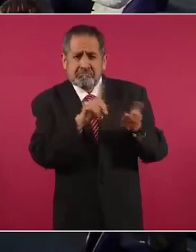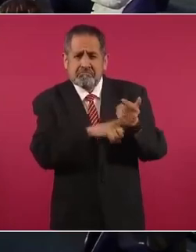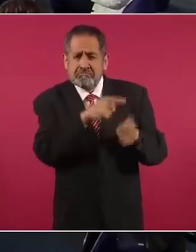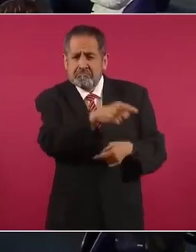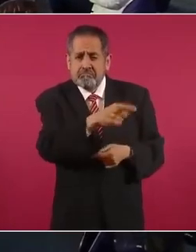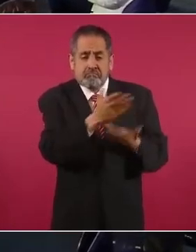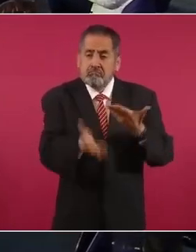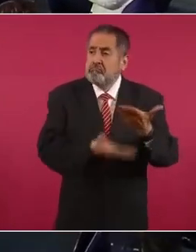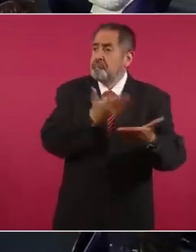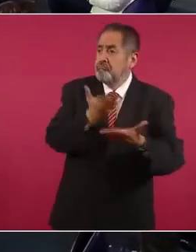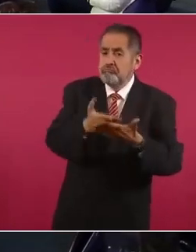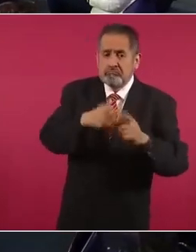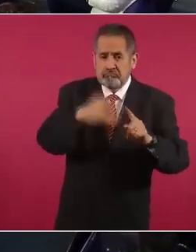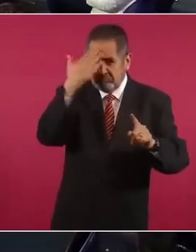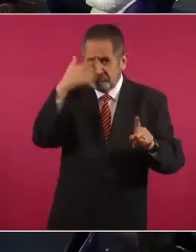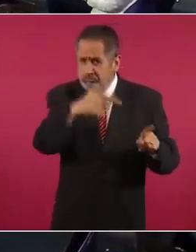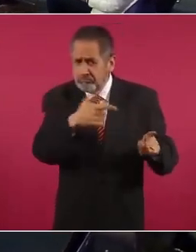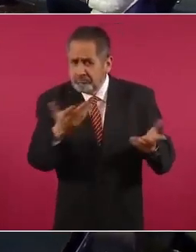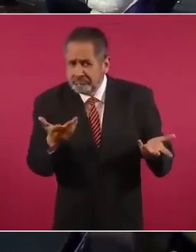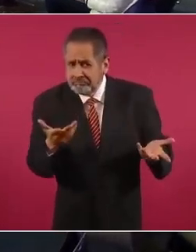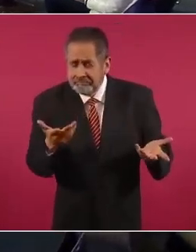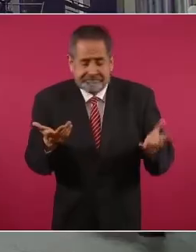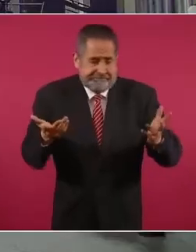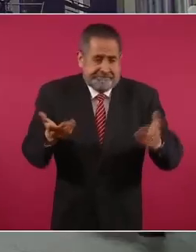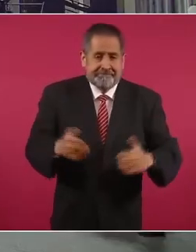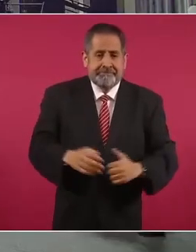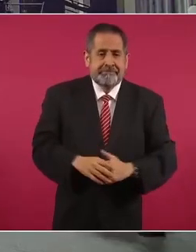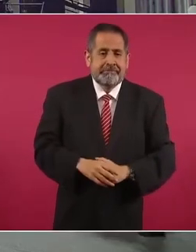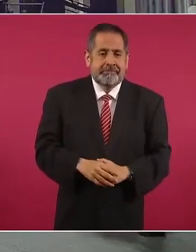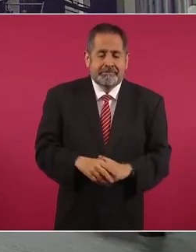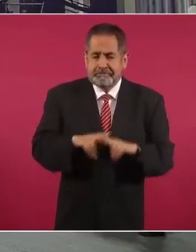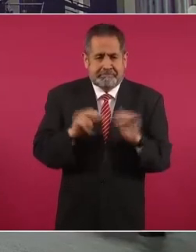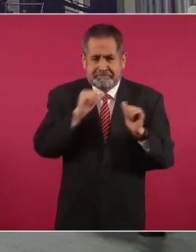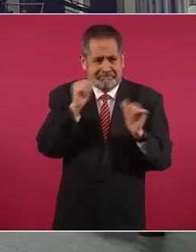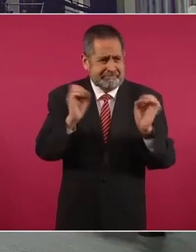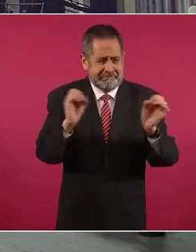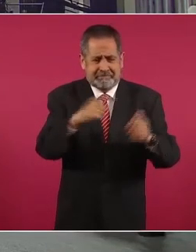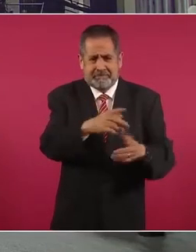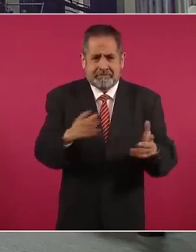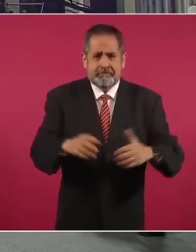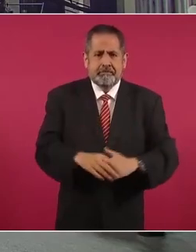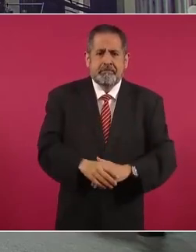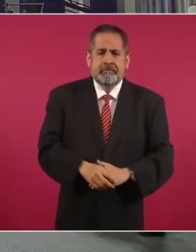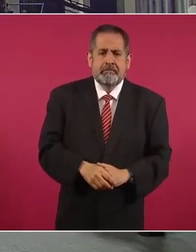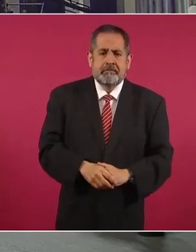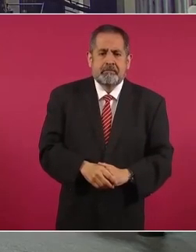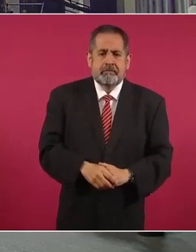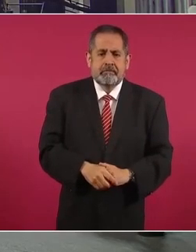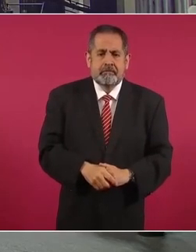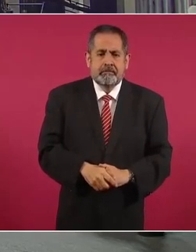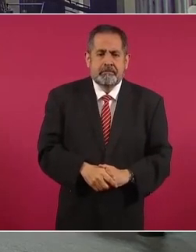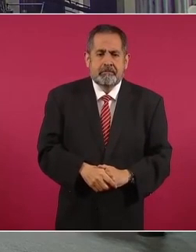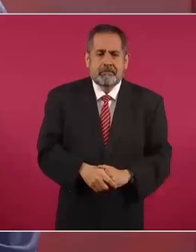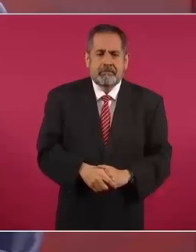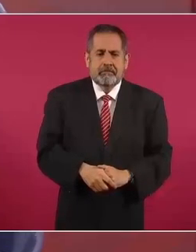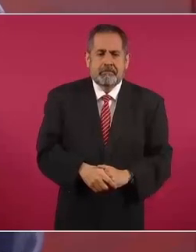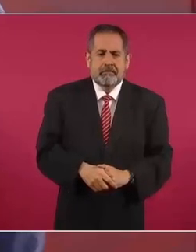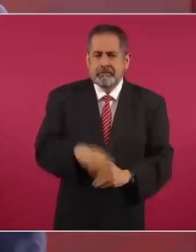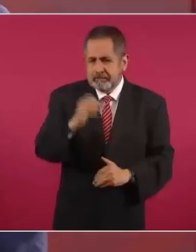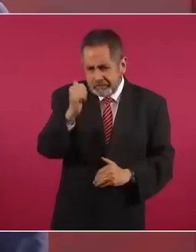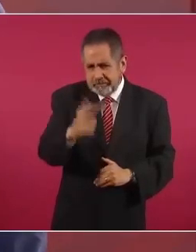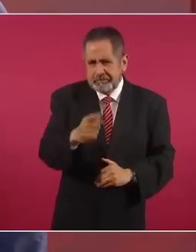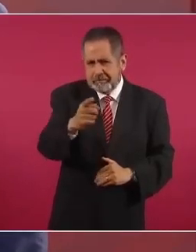que estén proponiendo? Nada. Padres de soldados. Ándele, pues